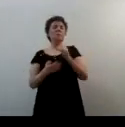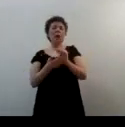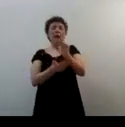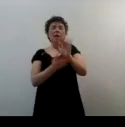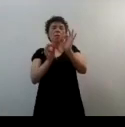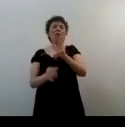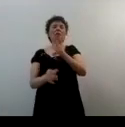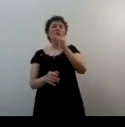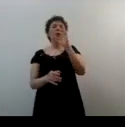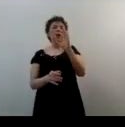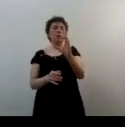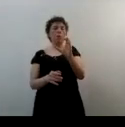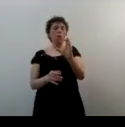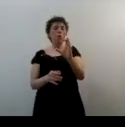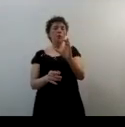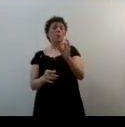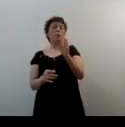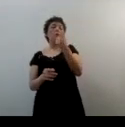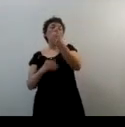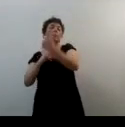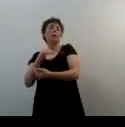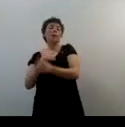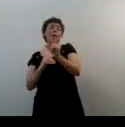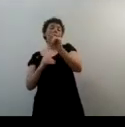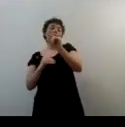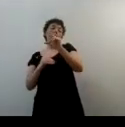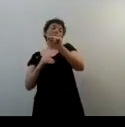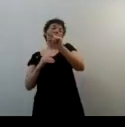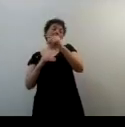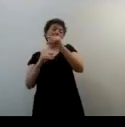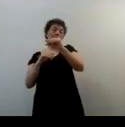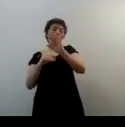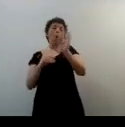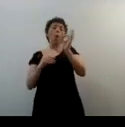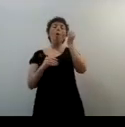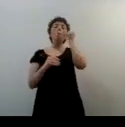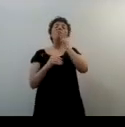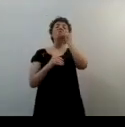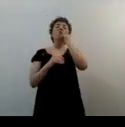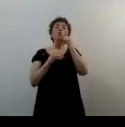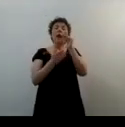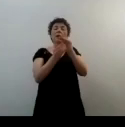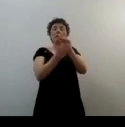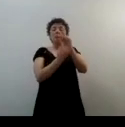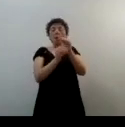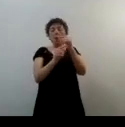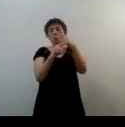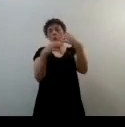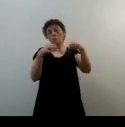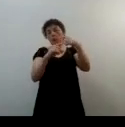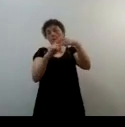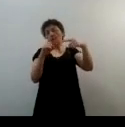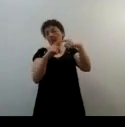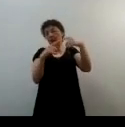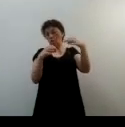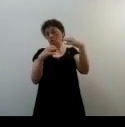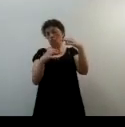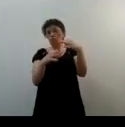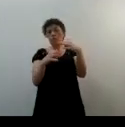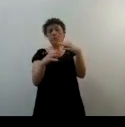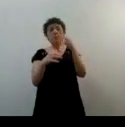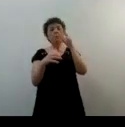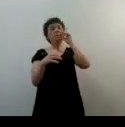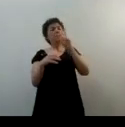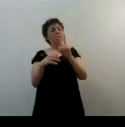carbohidrato pues que una rebanada pequeña de pan. O una pieza de fruta mediana, que como estáis viendo, eh,